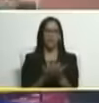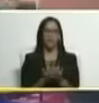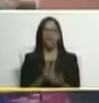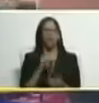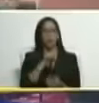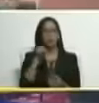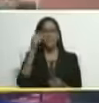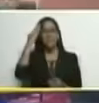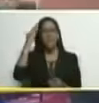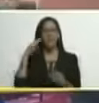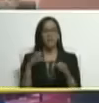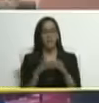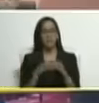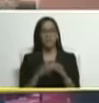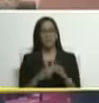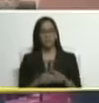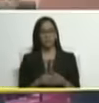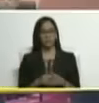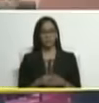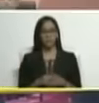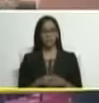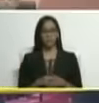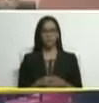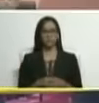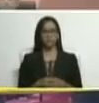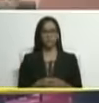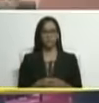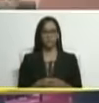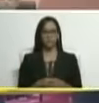Ustedes saben, compañeros y compañeras,